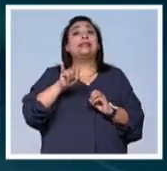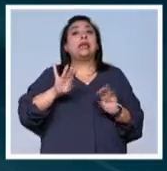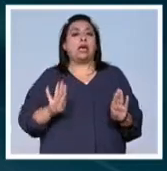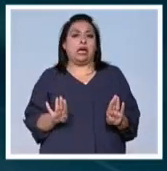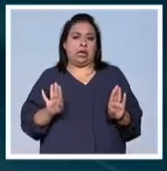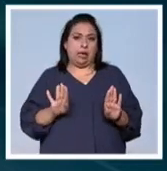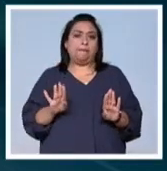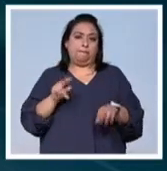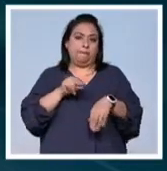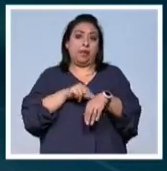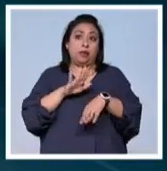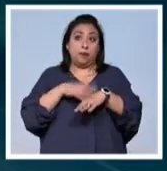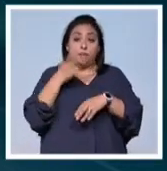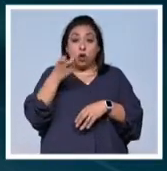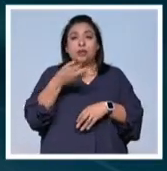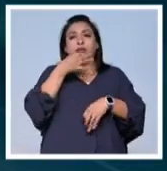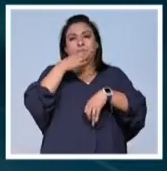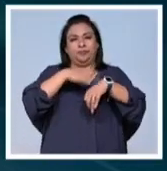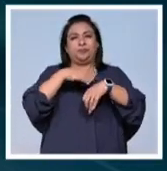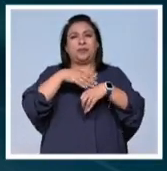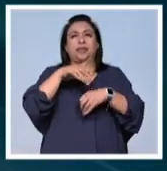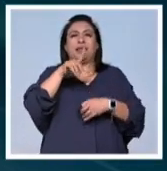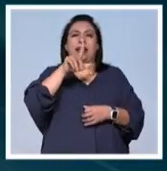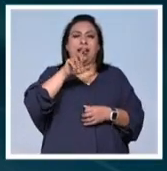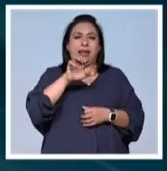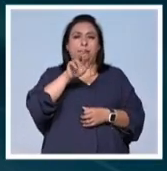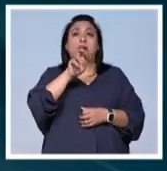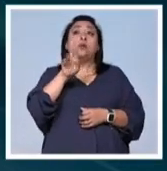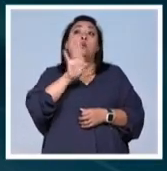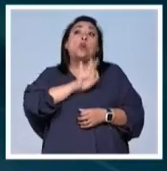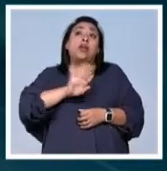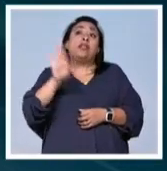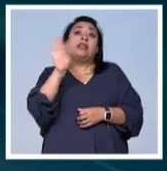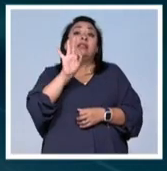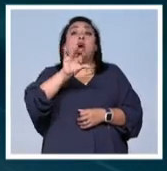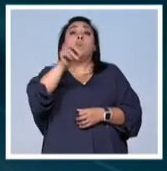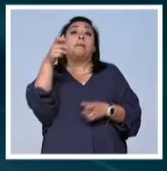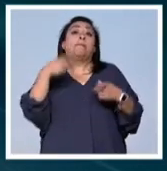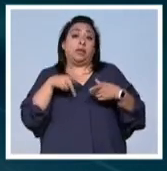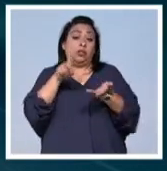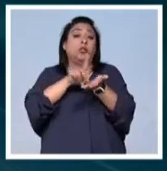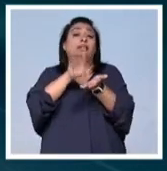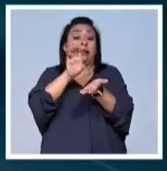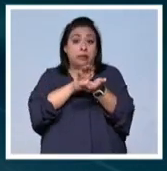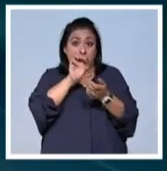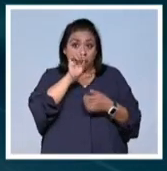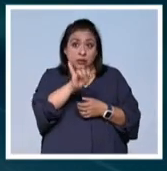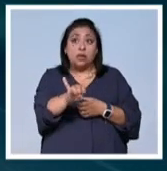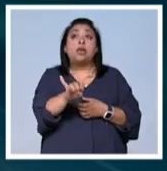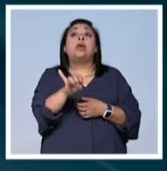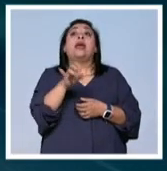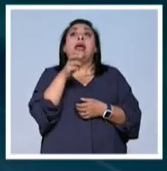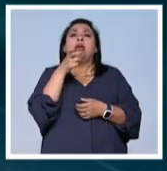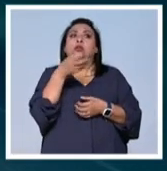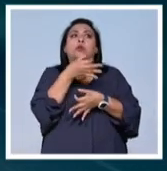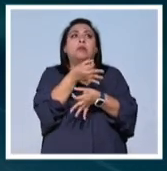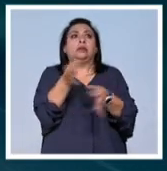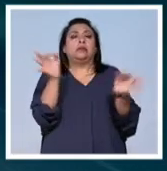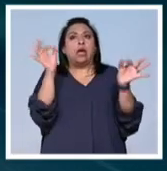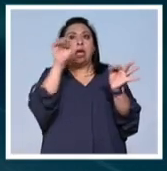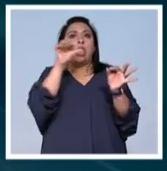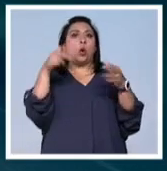médica por ello reportó le pagué 100 que se abra la posibilidad a personas discapacitadas transmite un fuerte mensaje